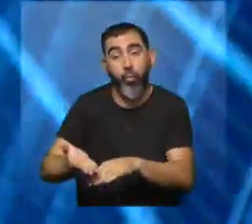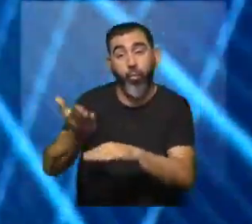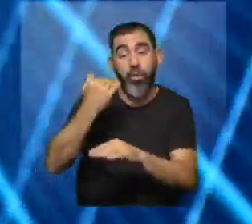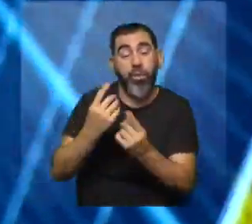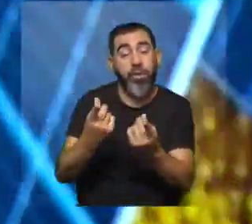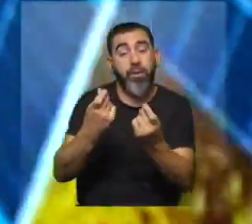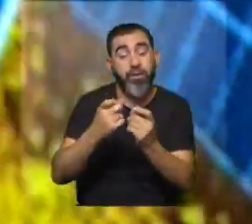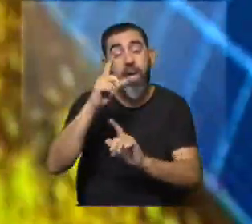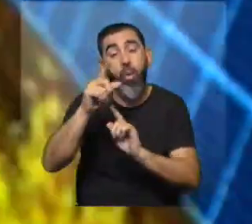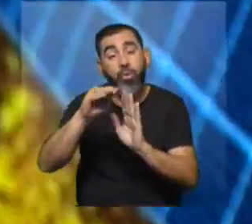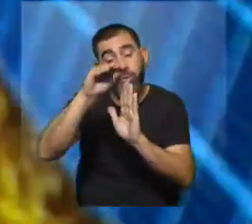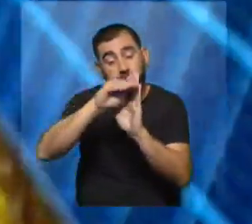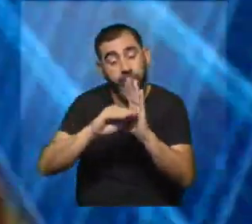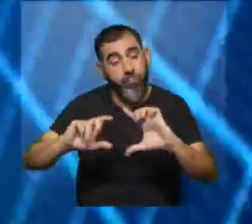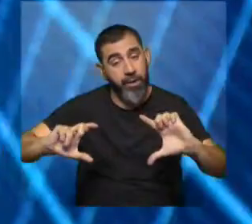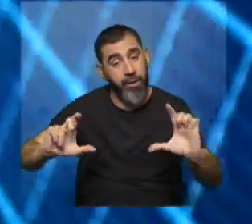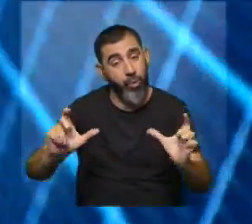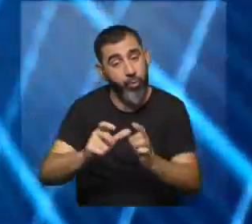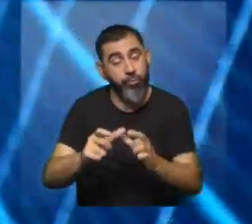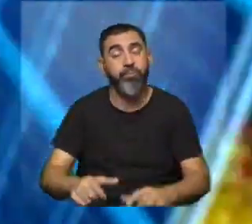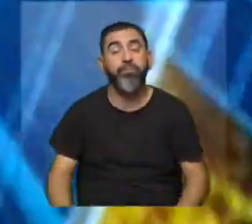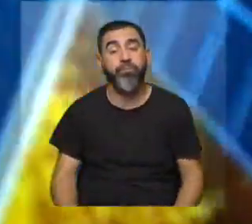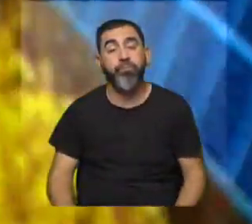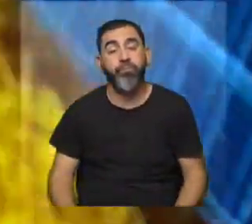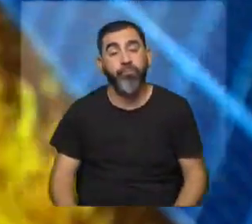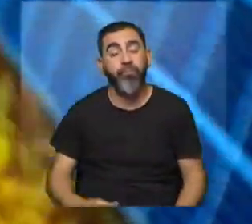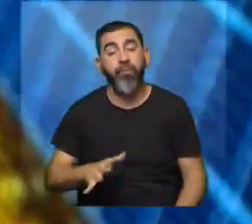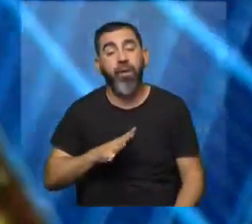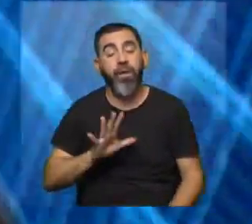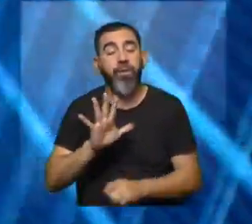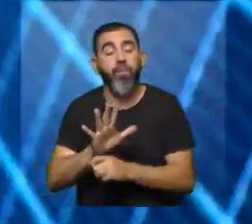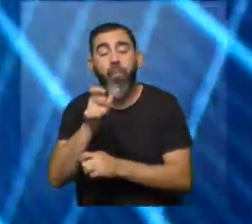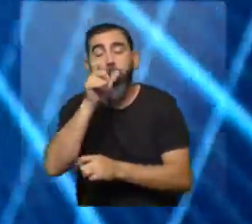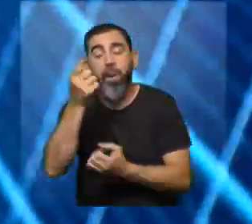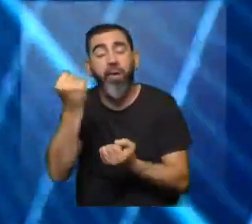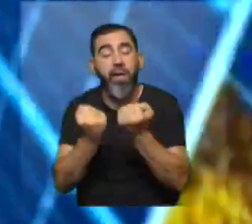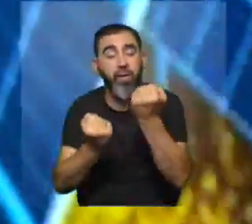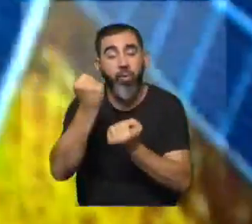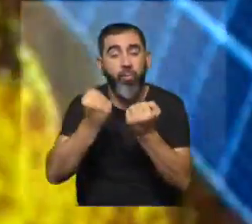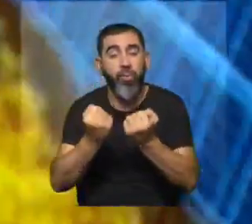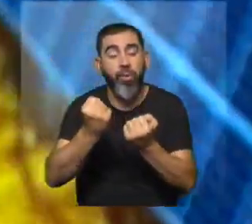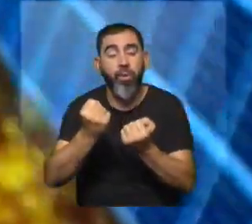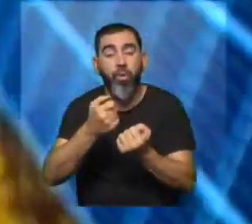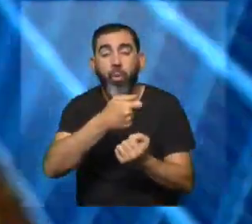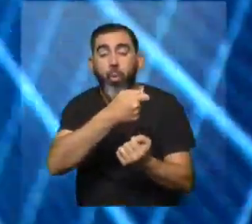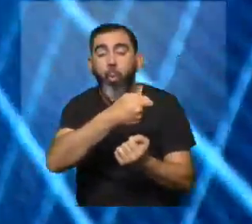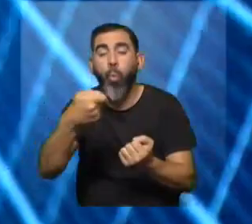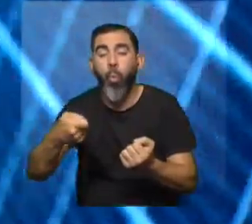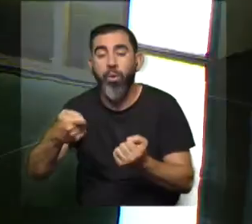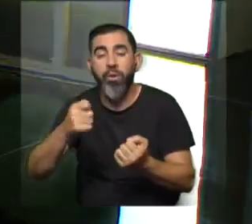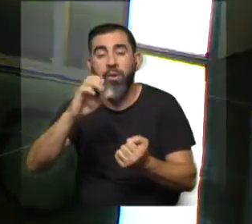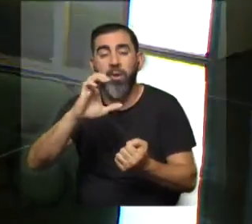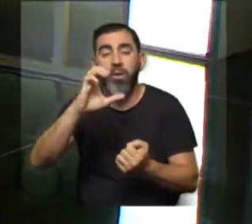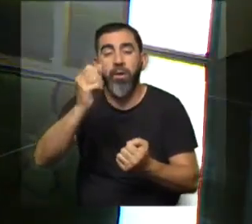requiere de determinadas reducciones. Hay un término casi económico, ¿no? Es la cuota, el crédito de carbono. No estoy usando la